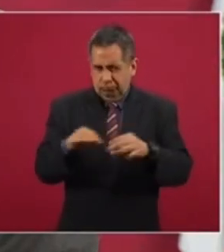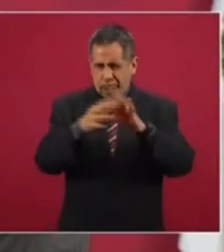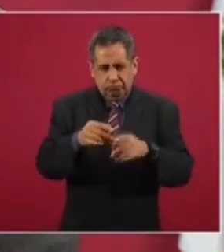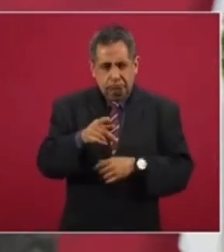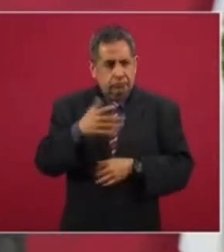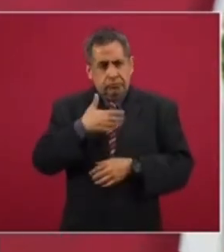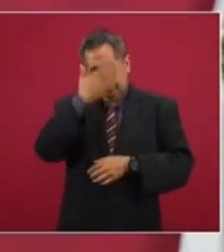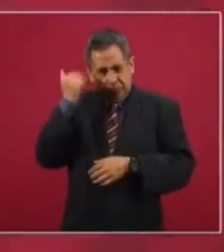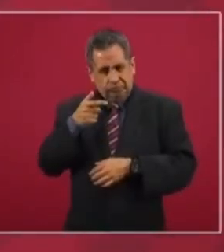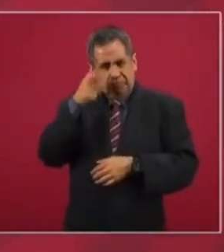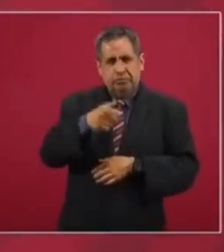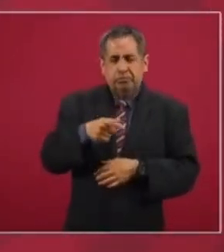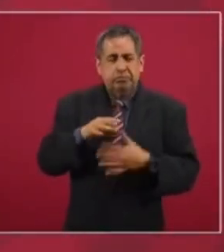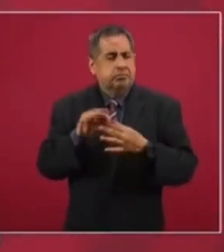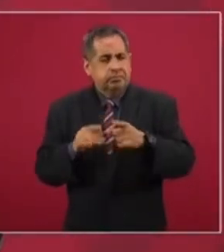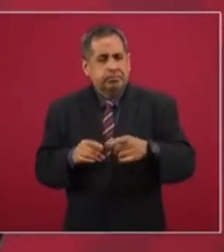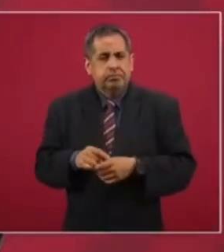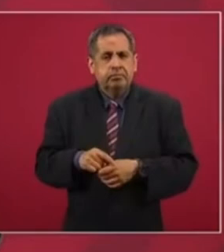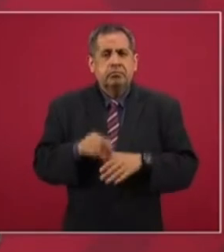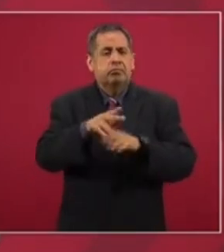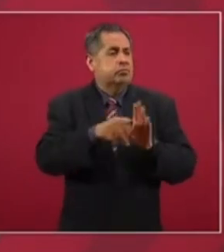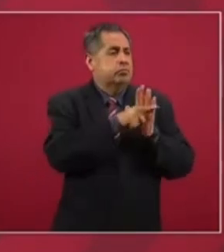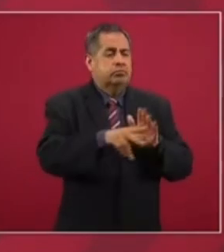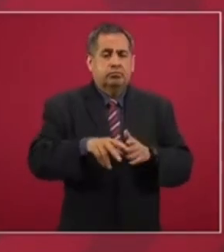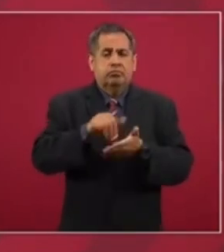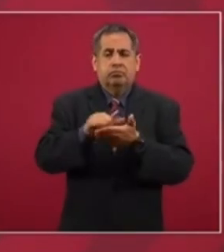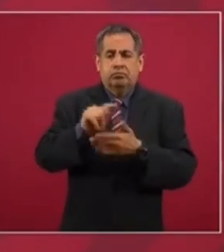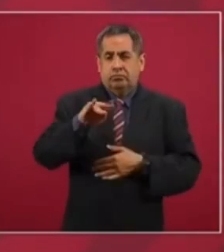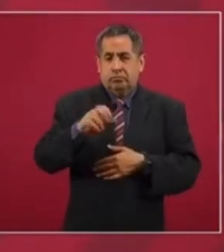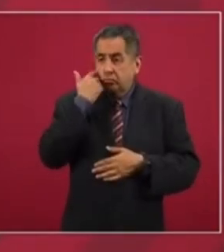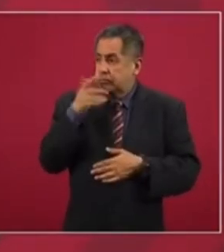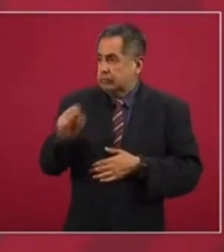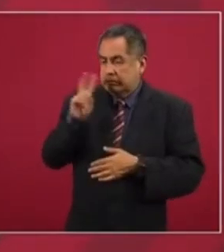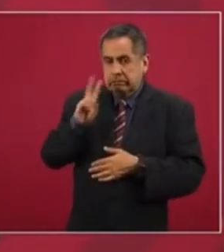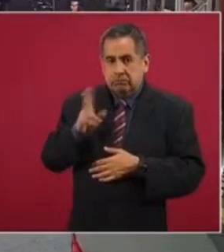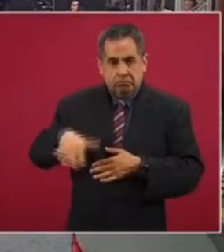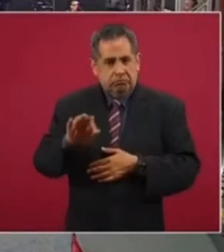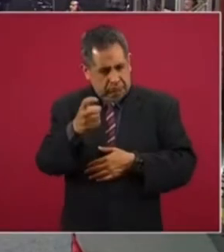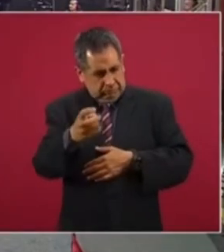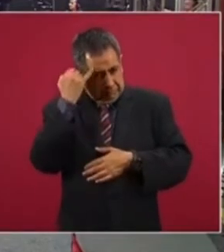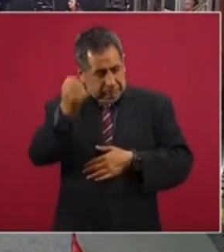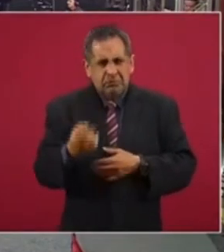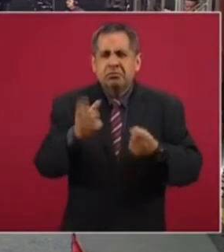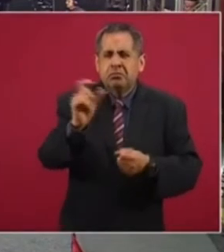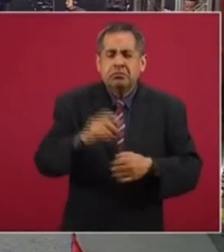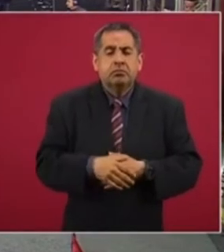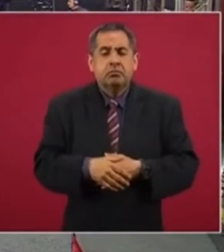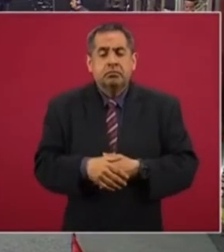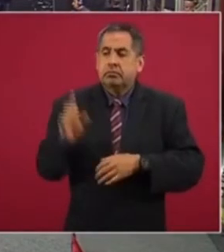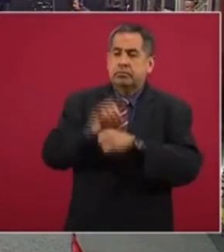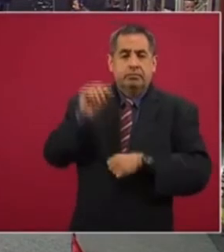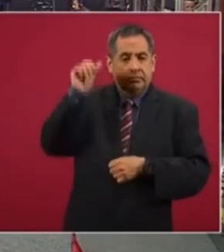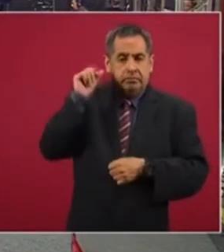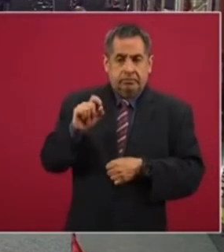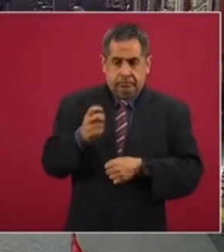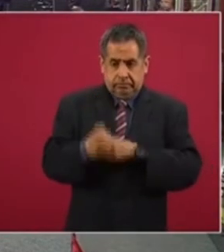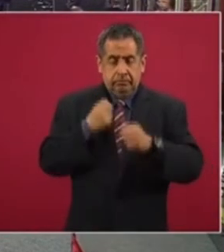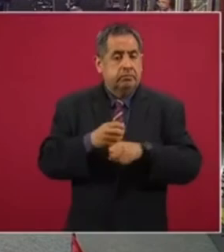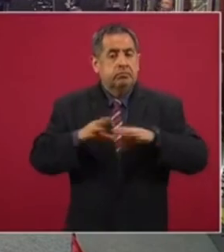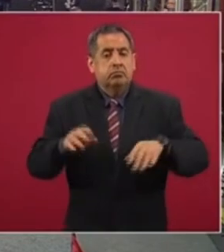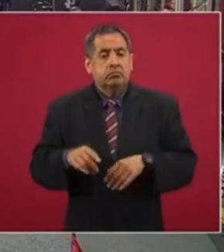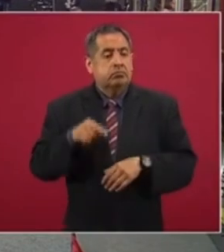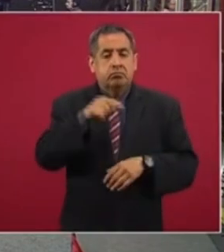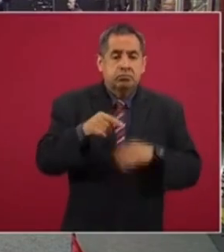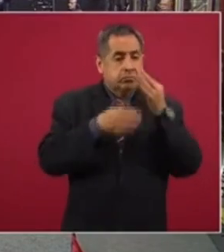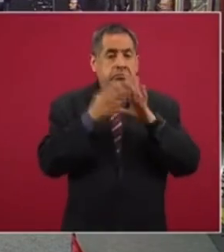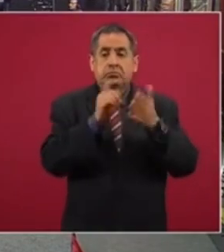sabía, que tú estás mencionando, lo de la nota del New York Times, que me gustaría tenerla, sobre ese pronóstico. ¿De cuánto es? Del 20 de abril de este año. Y se